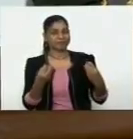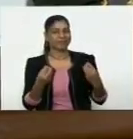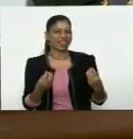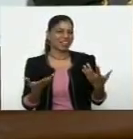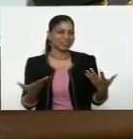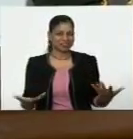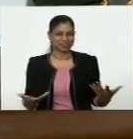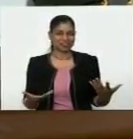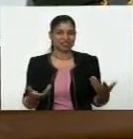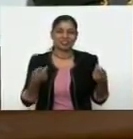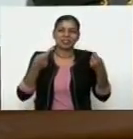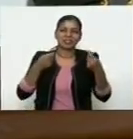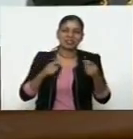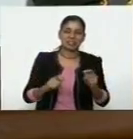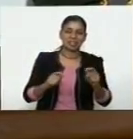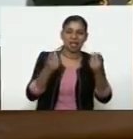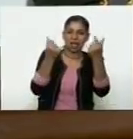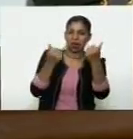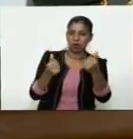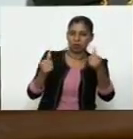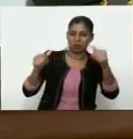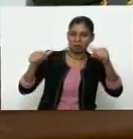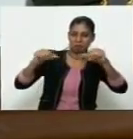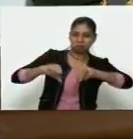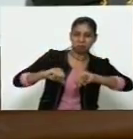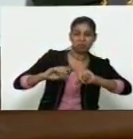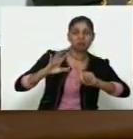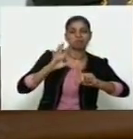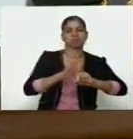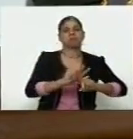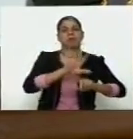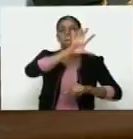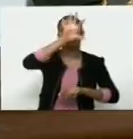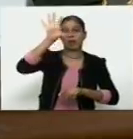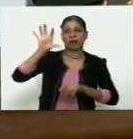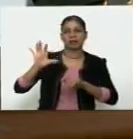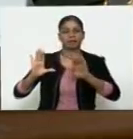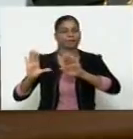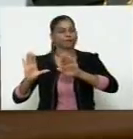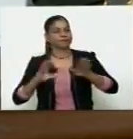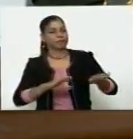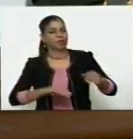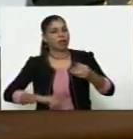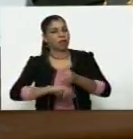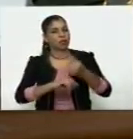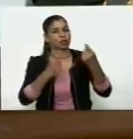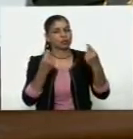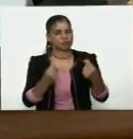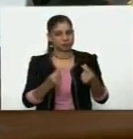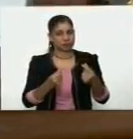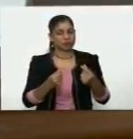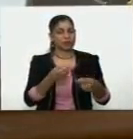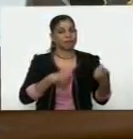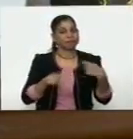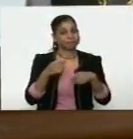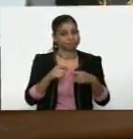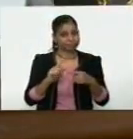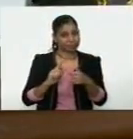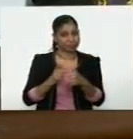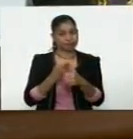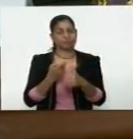intentar disminuir el respaldo internacional que ha obtenido en sus primeras emisiones.